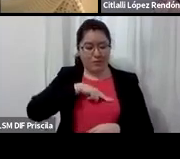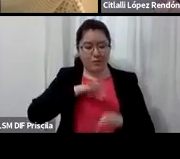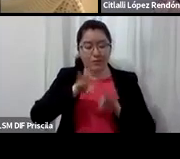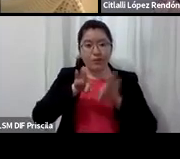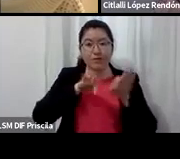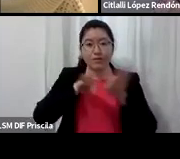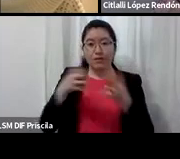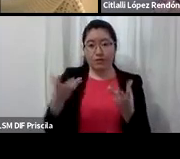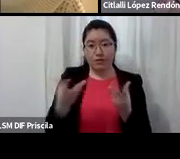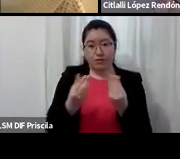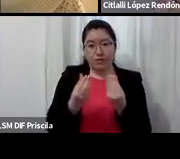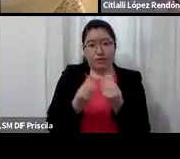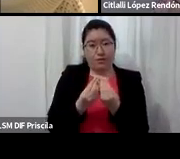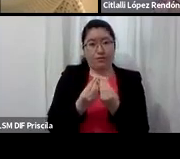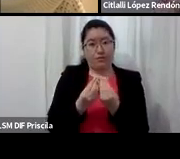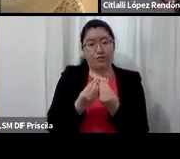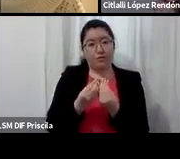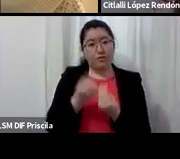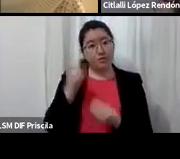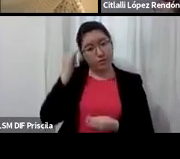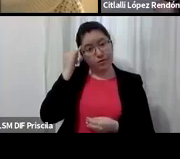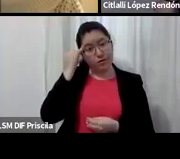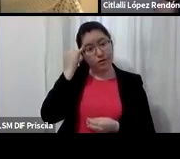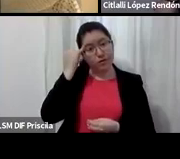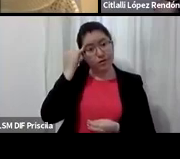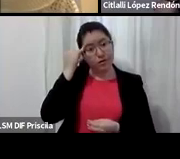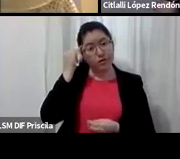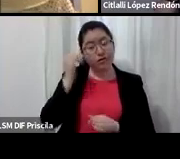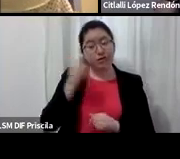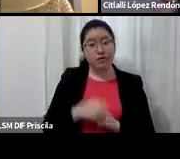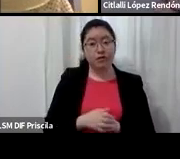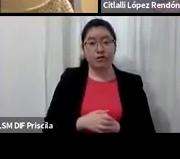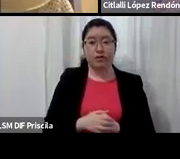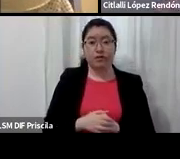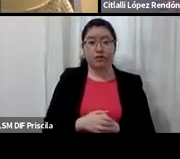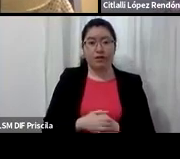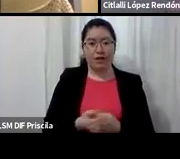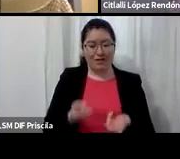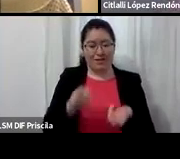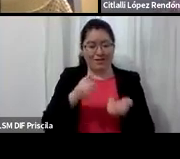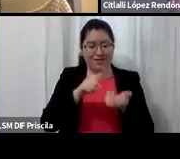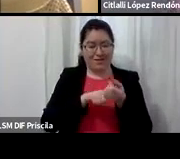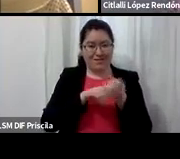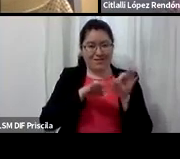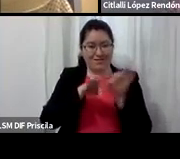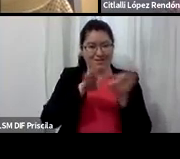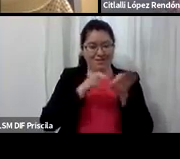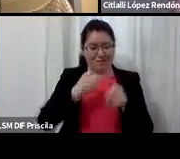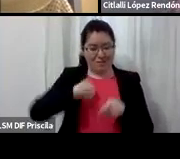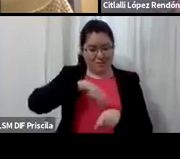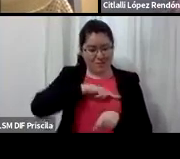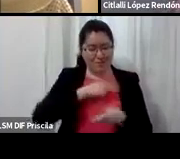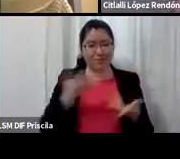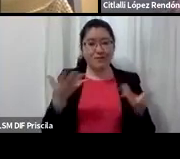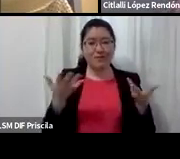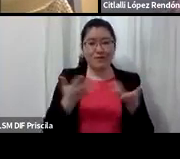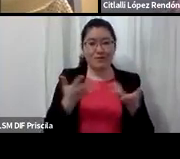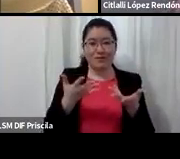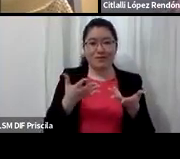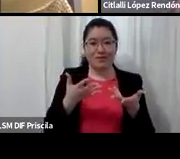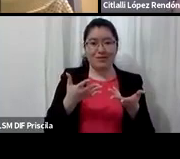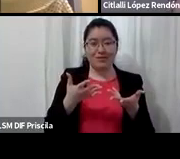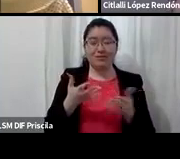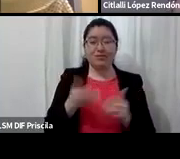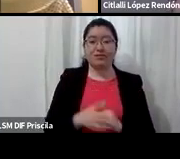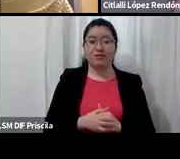con grupos indígenas y dentro del trabajo productivo que hacen en los proyectos